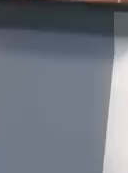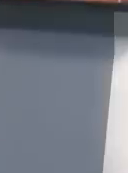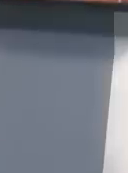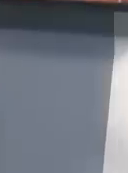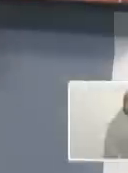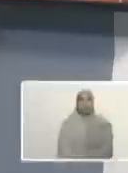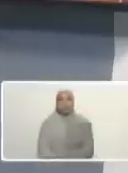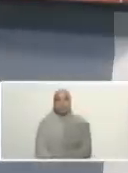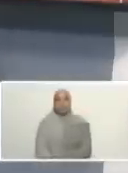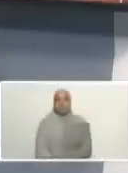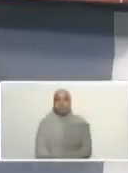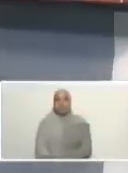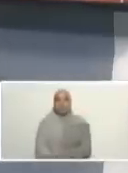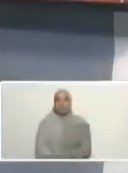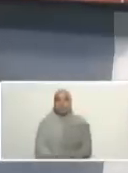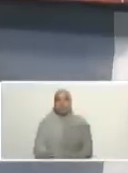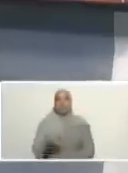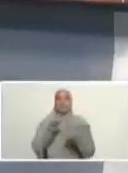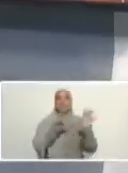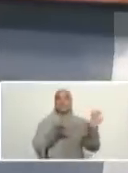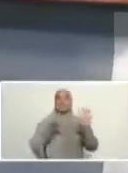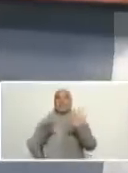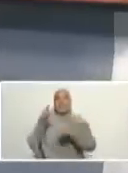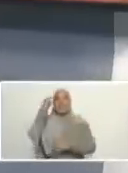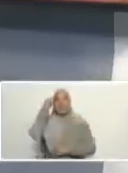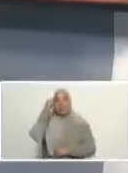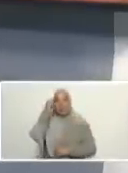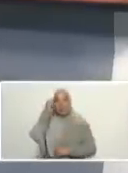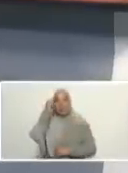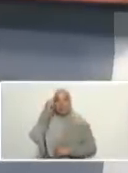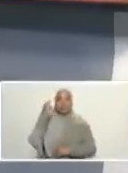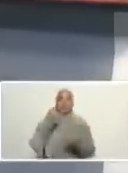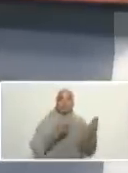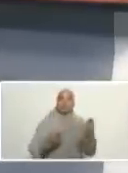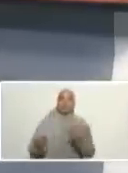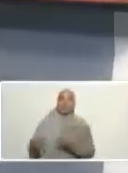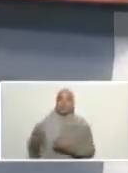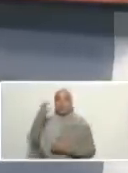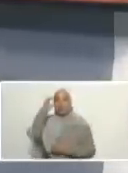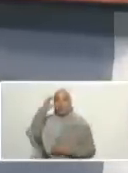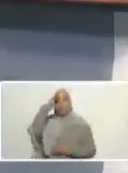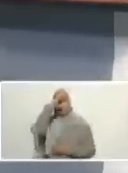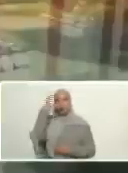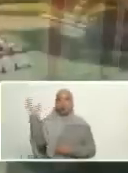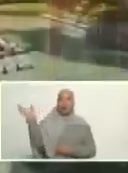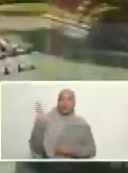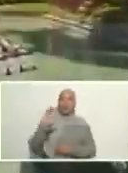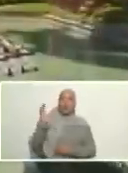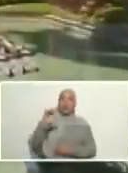a Caracas en 66 días con su homólogo Nicolás Maduro. Vemos detalles.